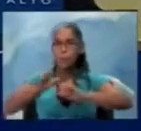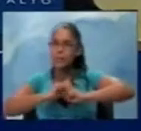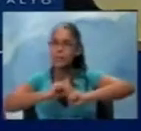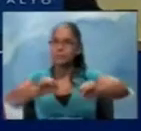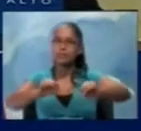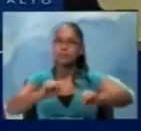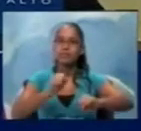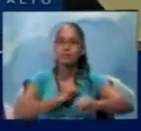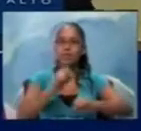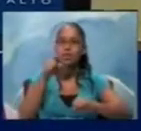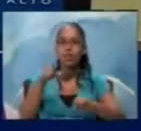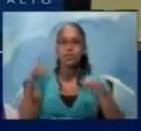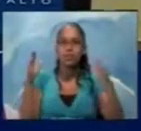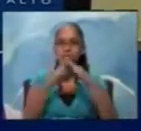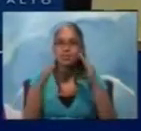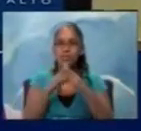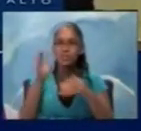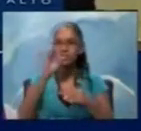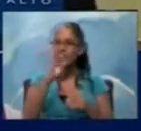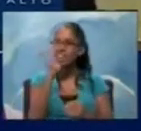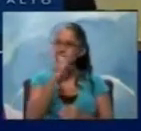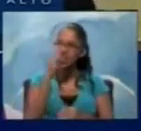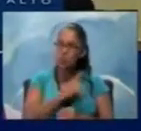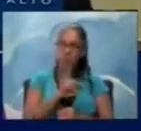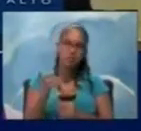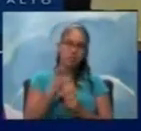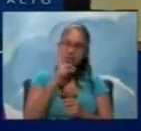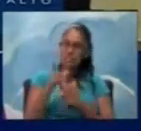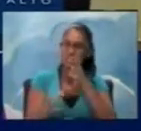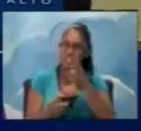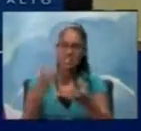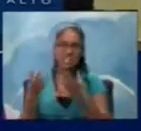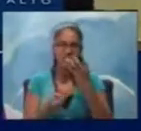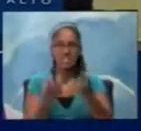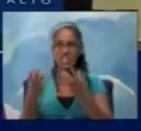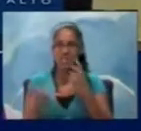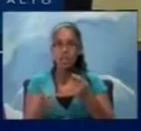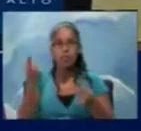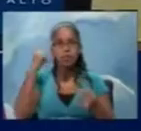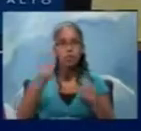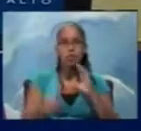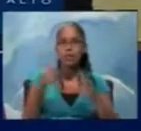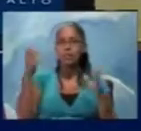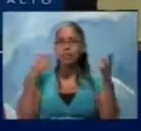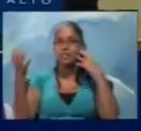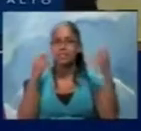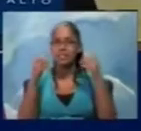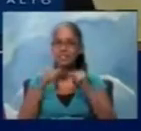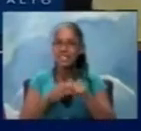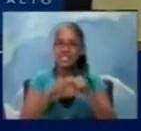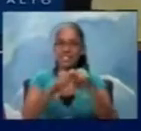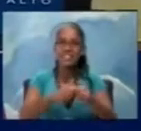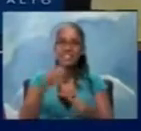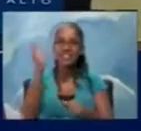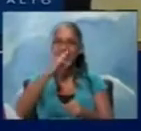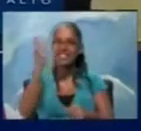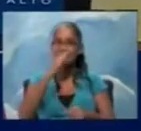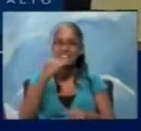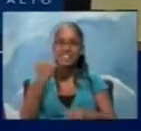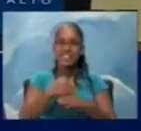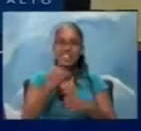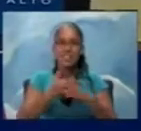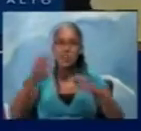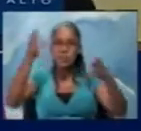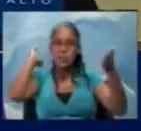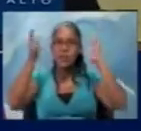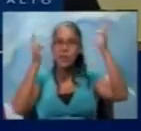los pies. Tu casa estaba hedionda, sufre. Sí, el día sufre. Y por más que te bañaba, seguía siendo hediondo como un burro